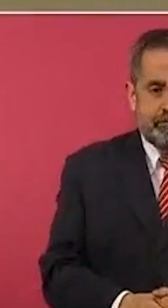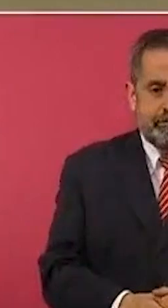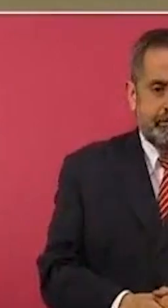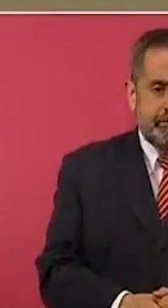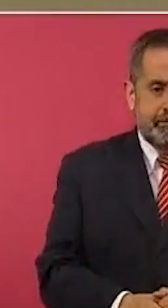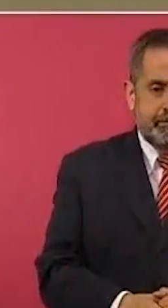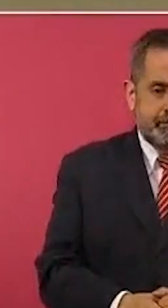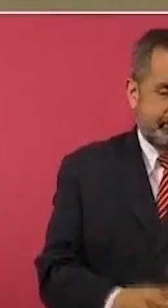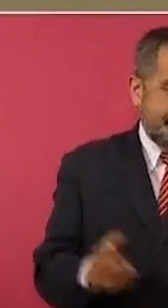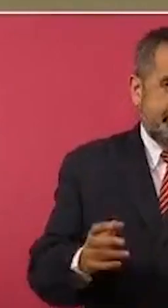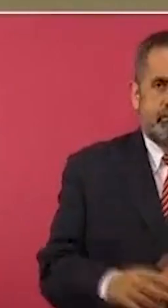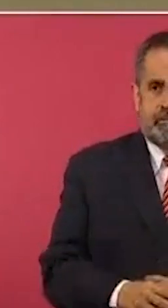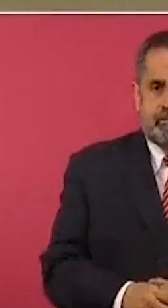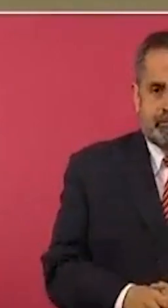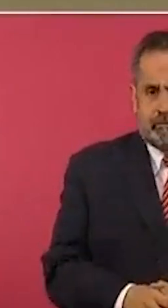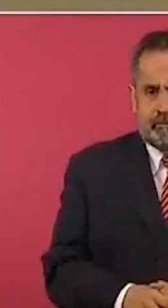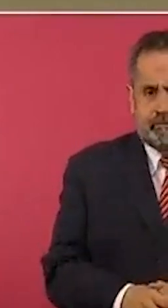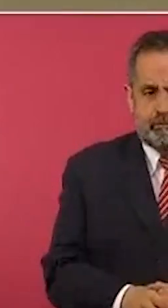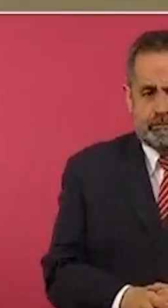O sea,